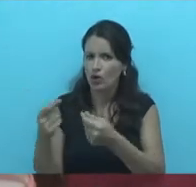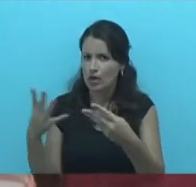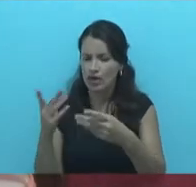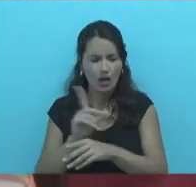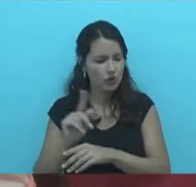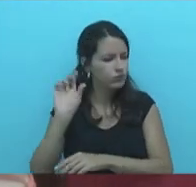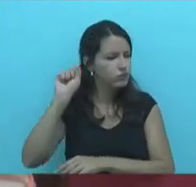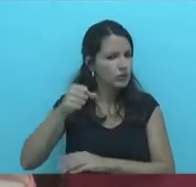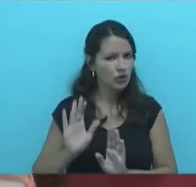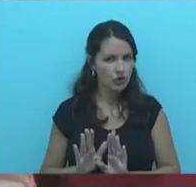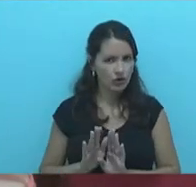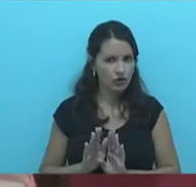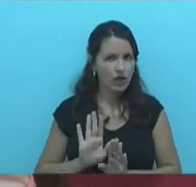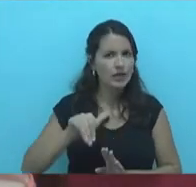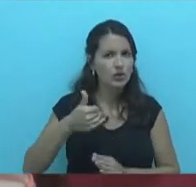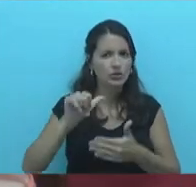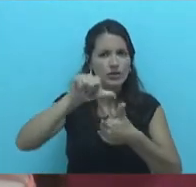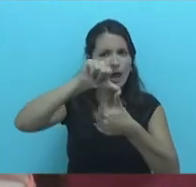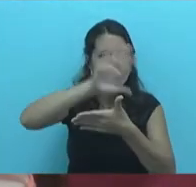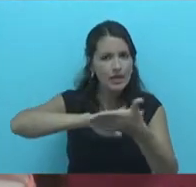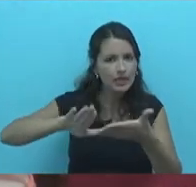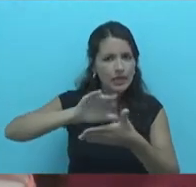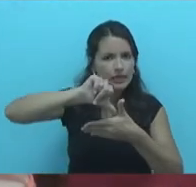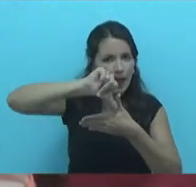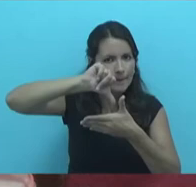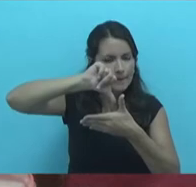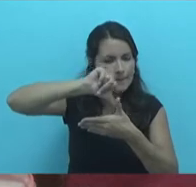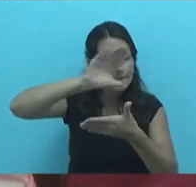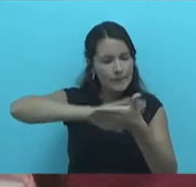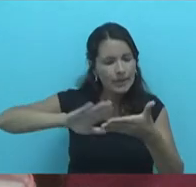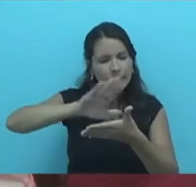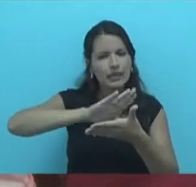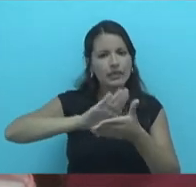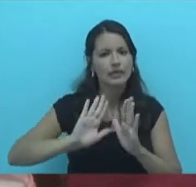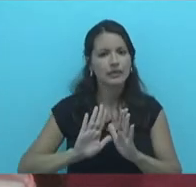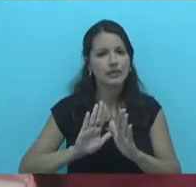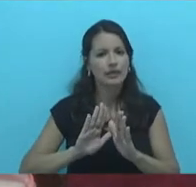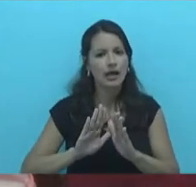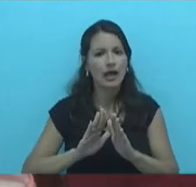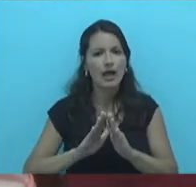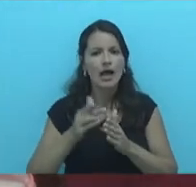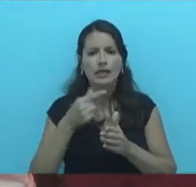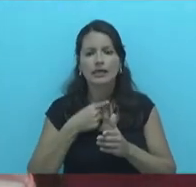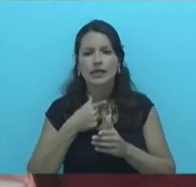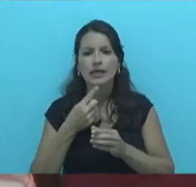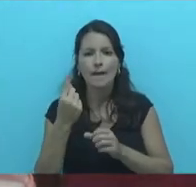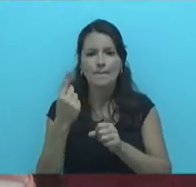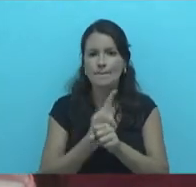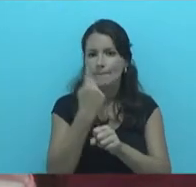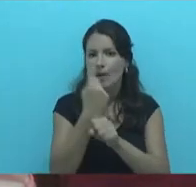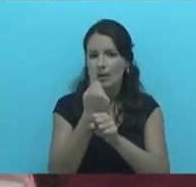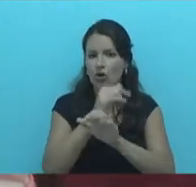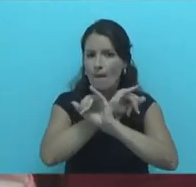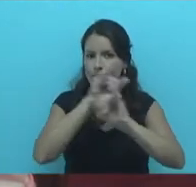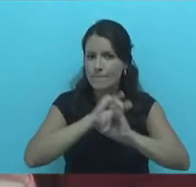De que América Latina y los pueblos del mundo, lo principal sea la paz. Yo